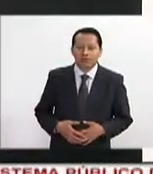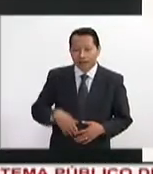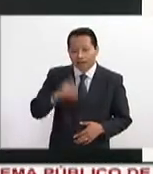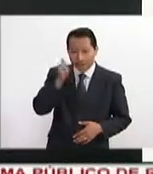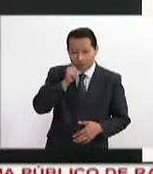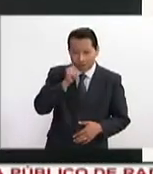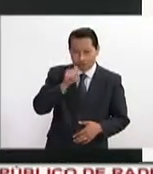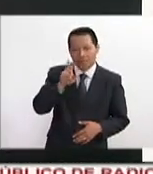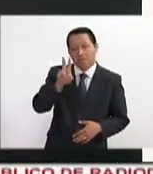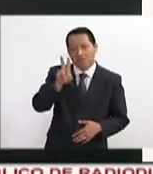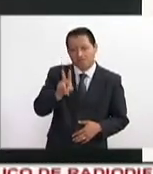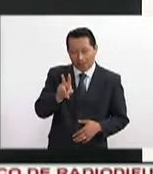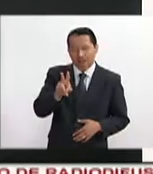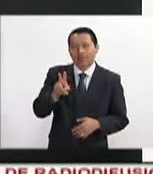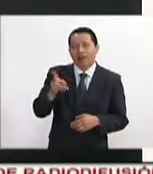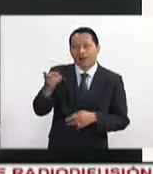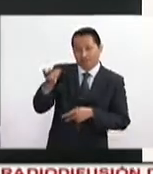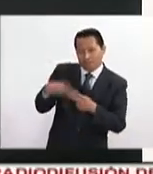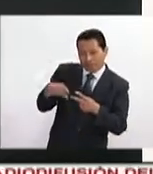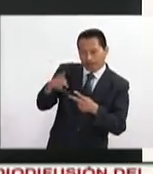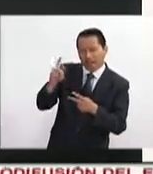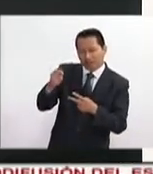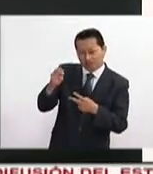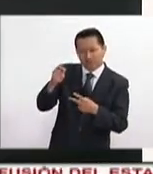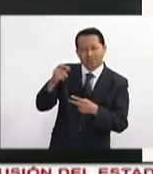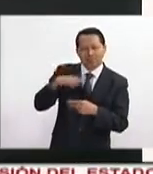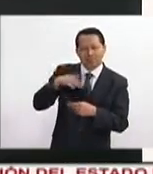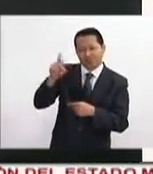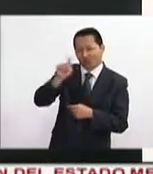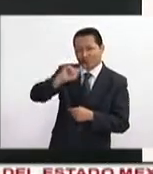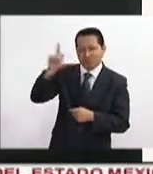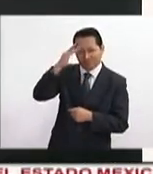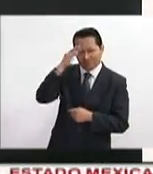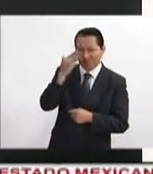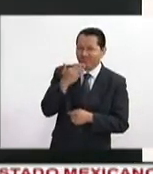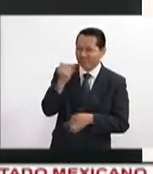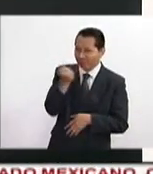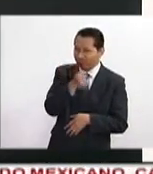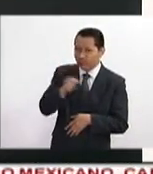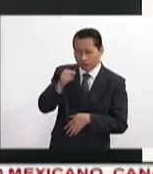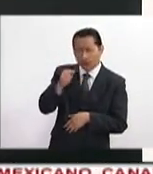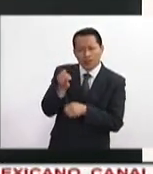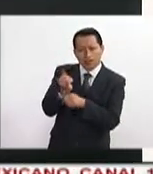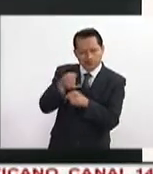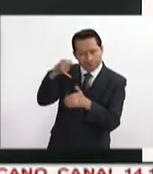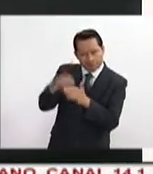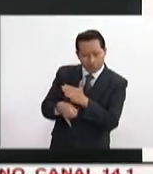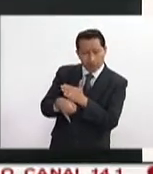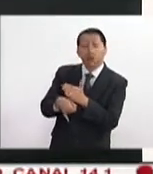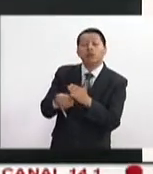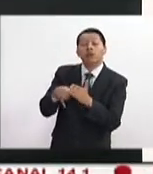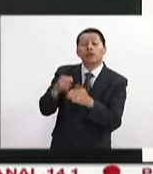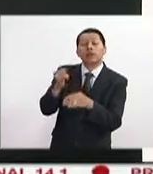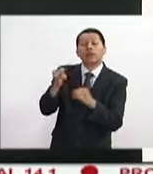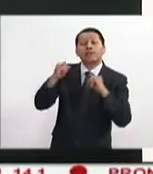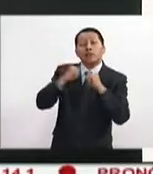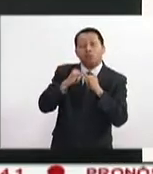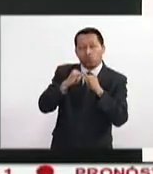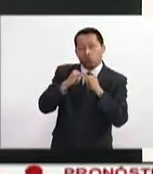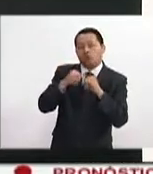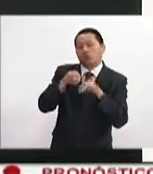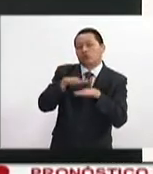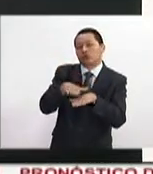Como siempre, los viernes nos acompaña un experto, de los queridísimos expertos del Instituto de Estudios Internacionales,